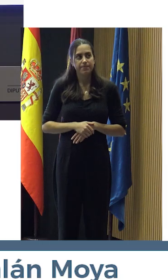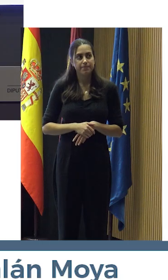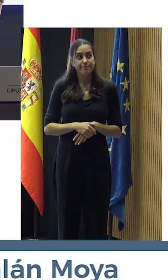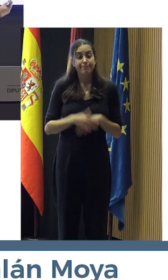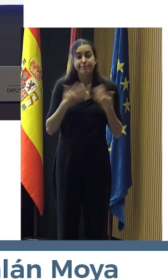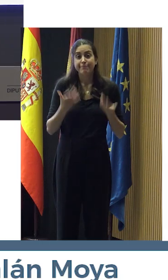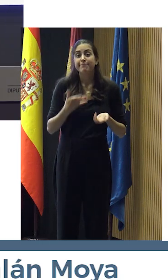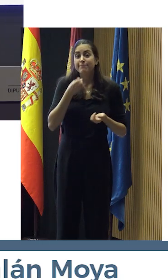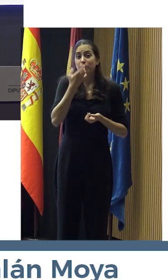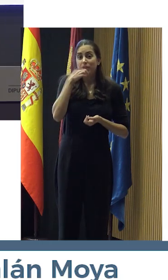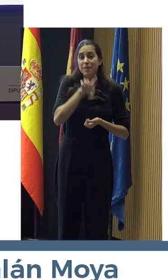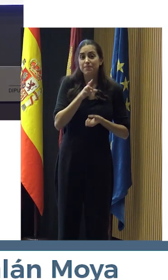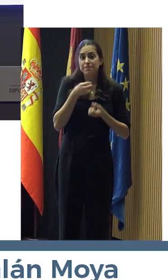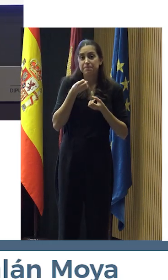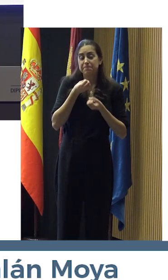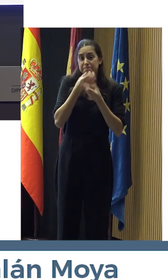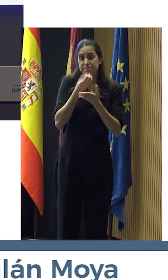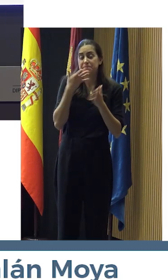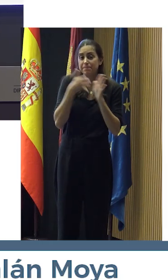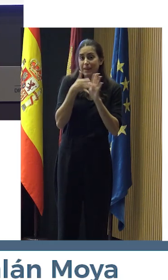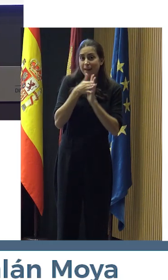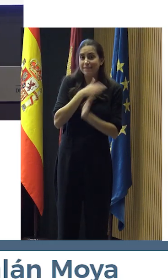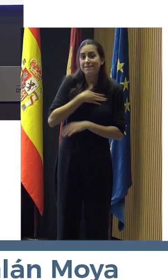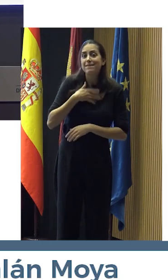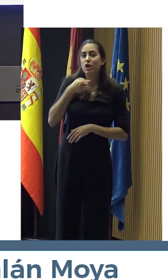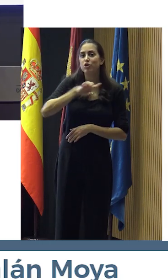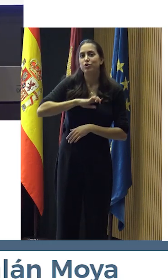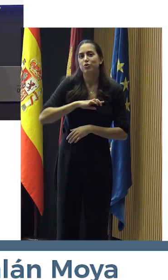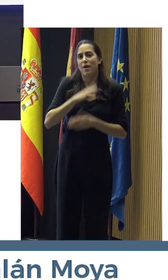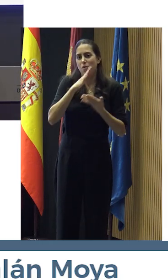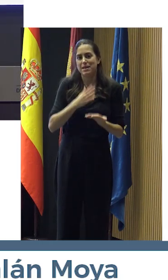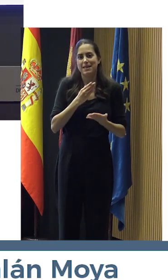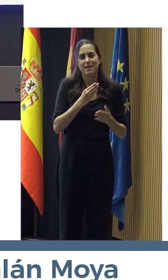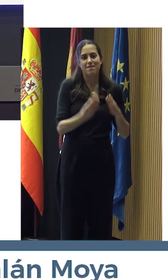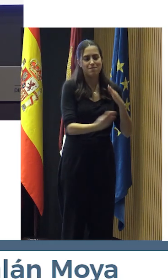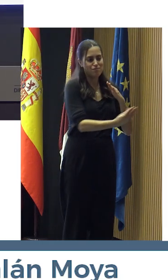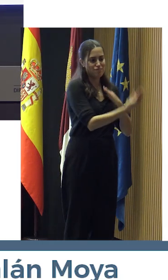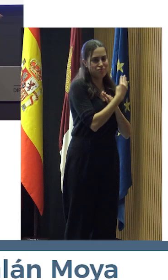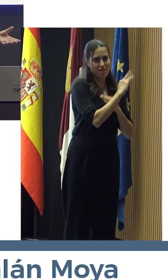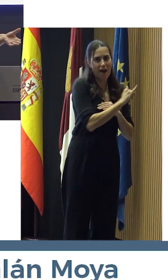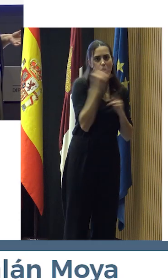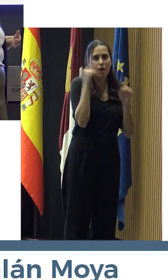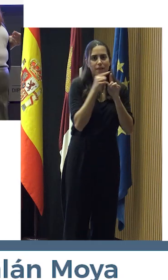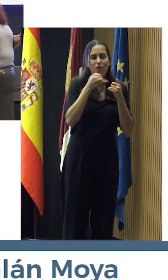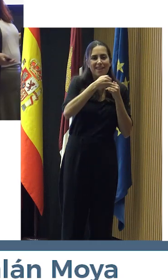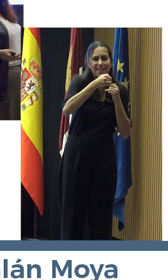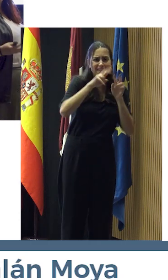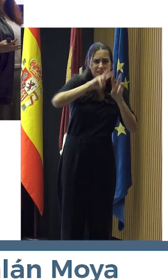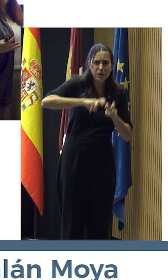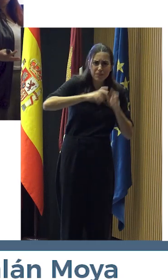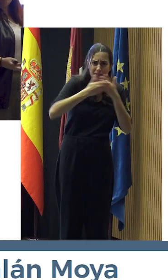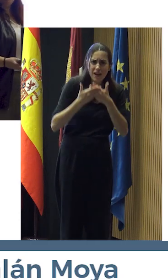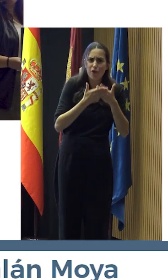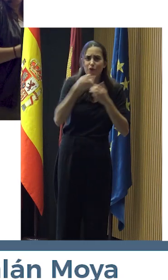Y bueno, comentaros también que a pesar de que contamos con financiación para llevar a cabo nuestras líneas de investigación, sabéis